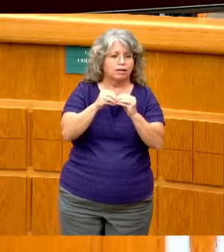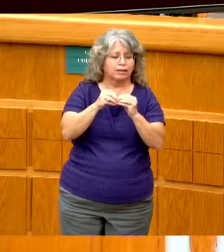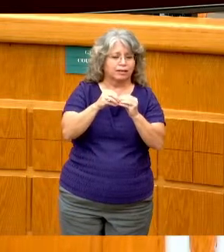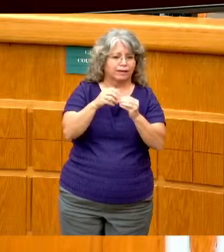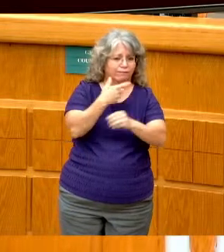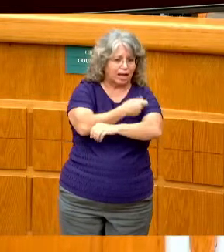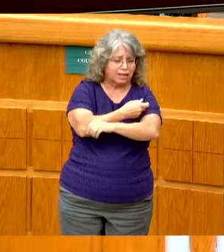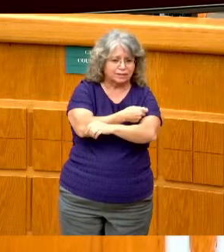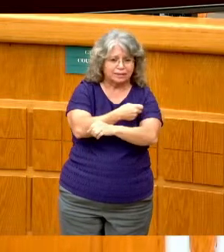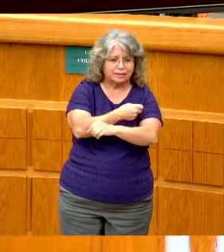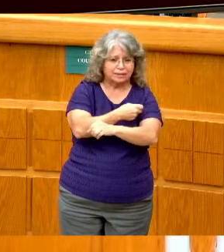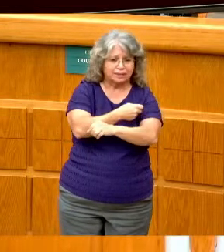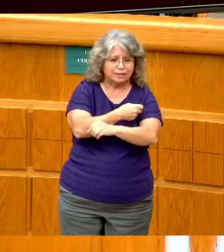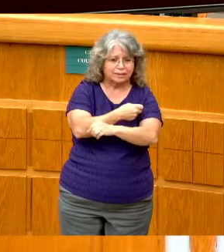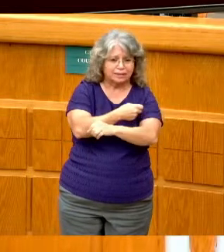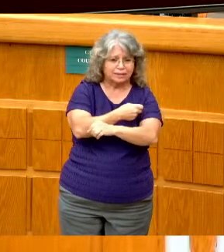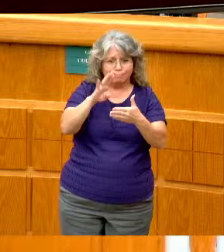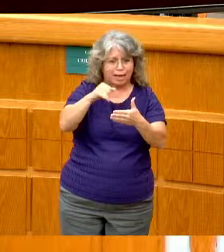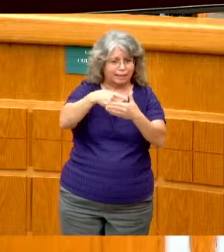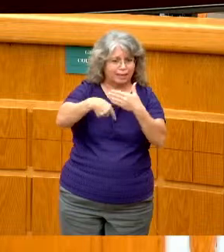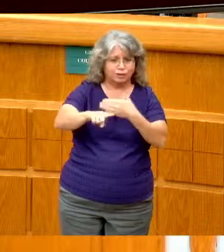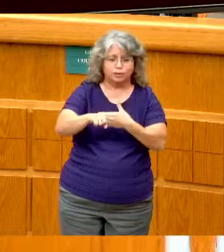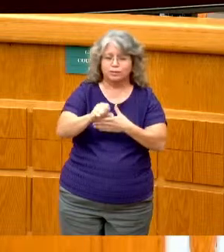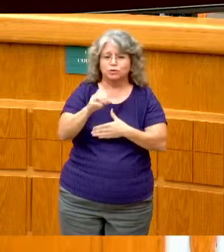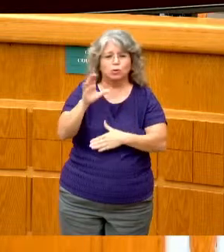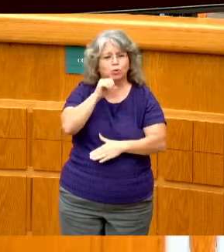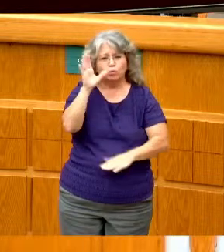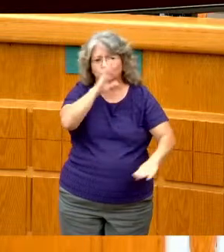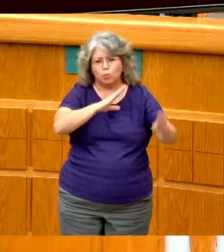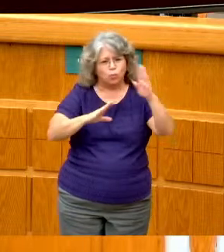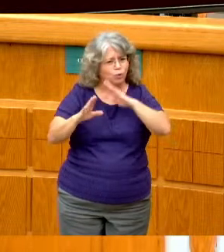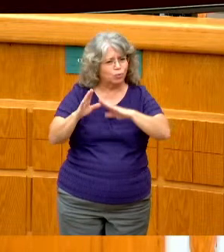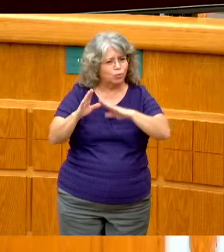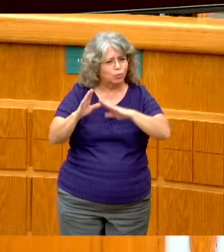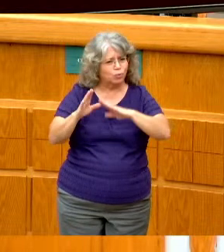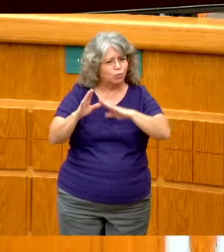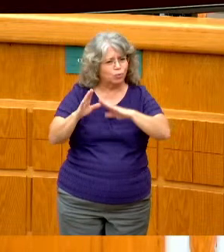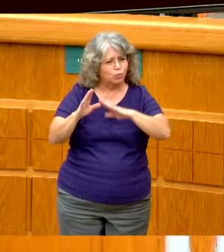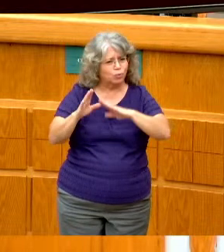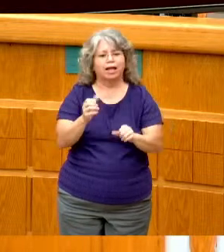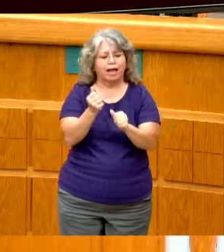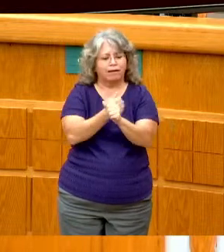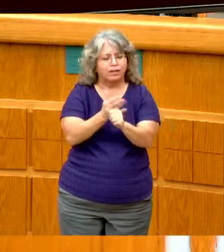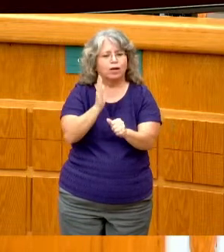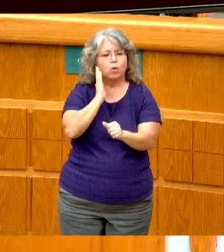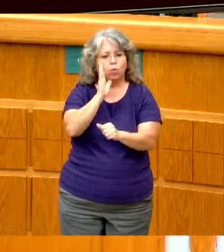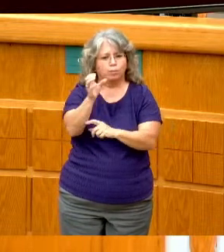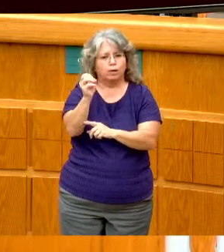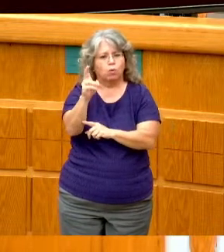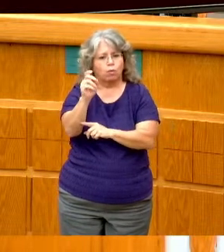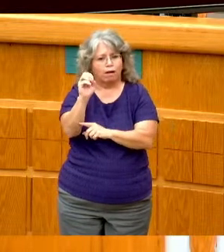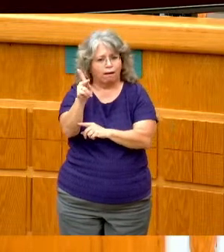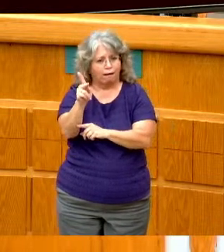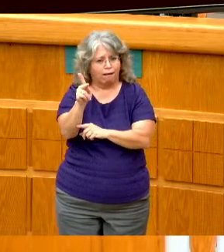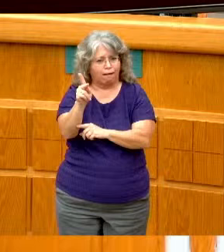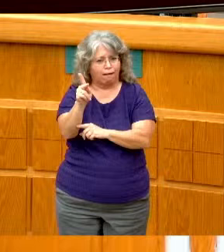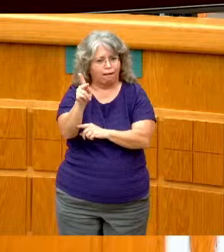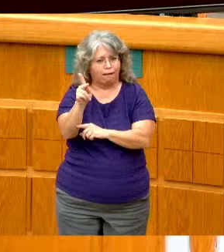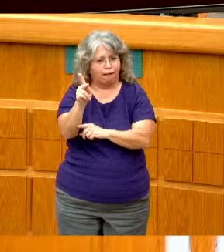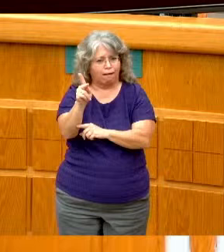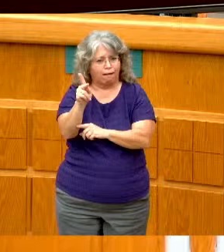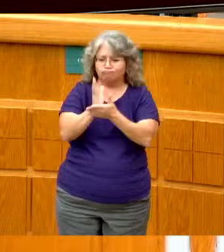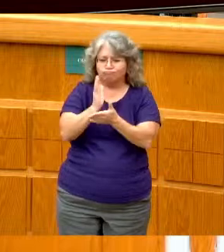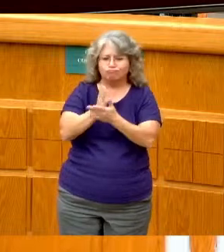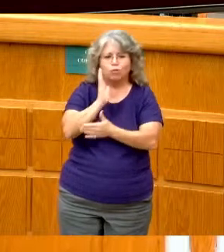worry, because everything's going to be okay, and we're going to be able to understand more. And when we understand more, we're going to